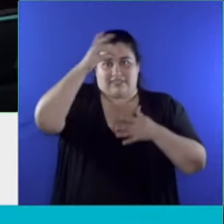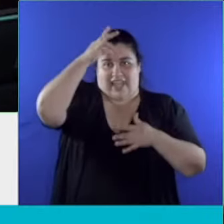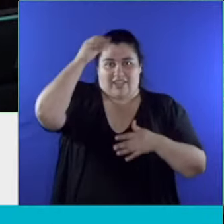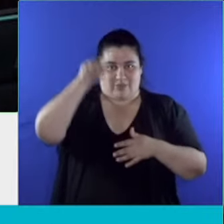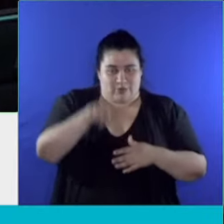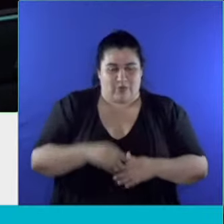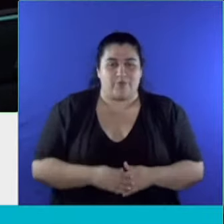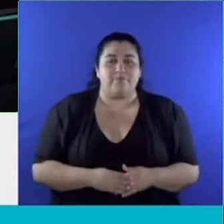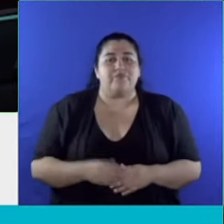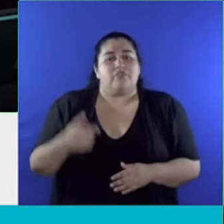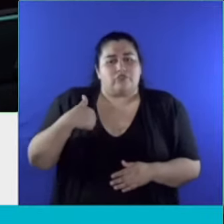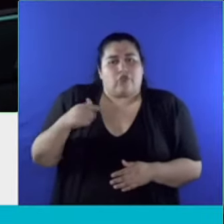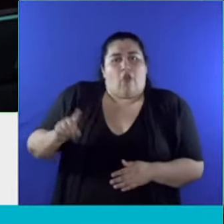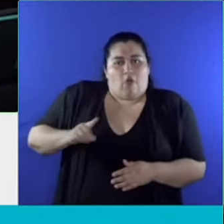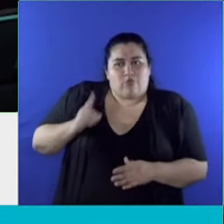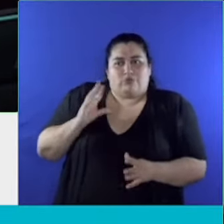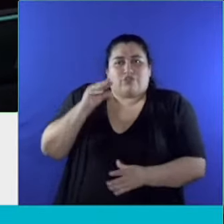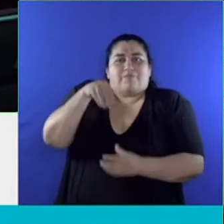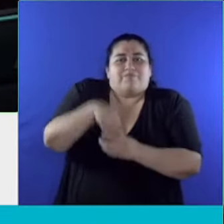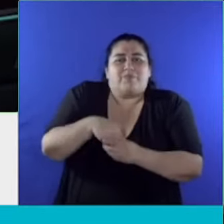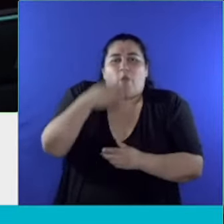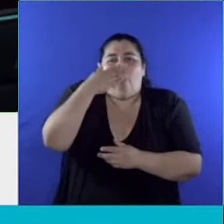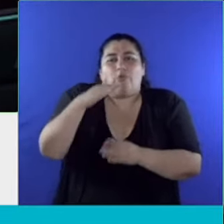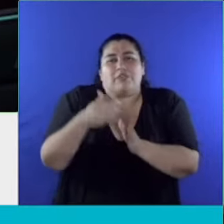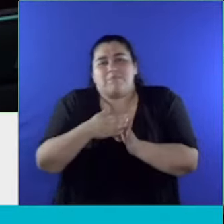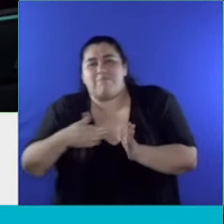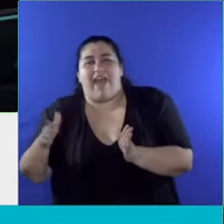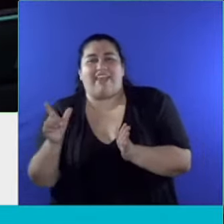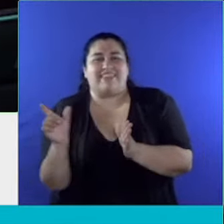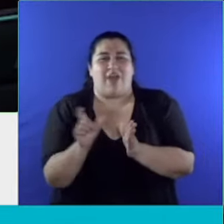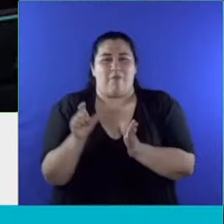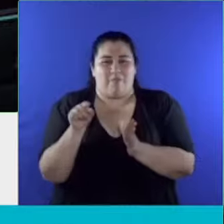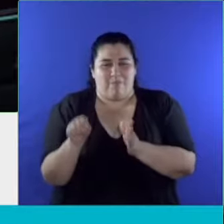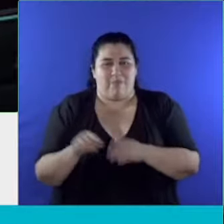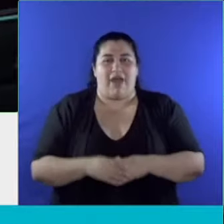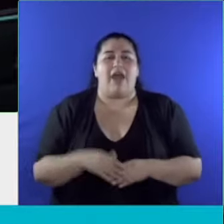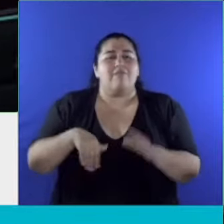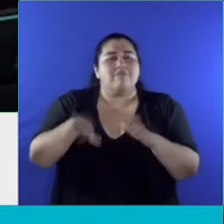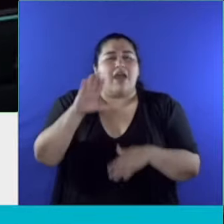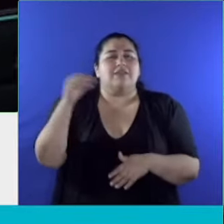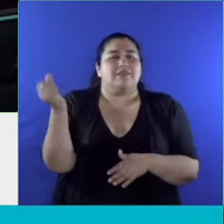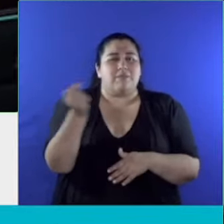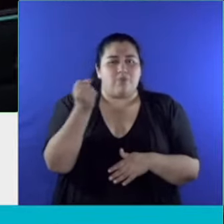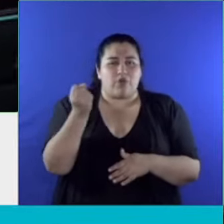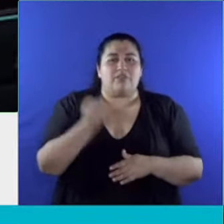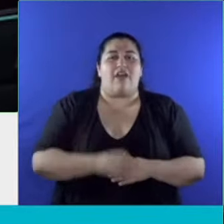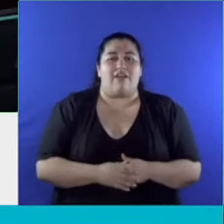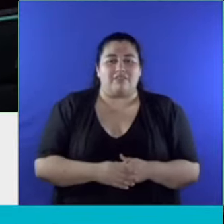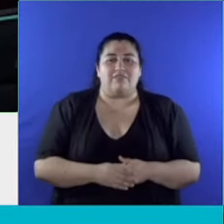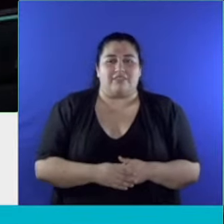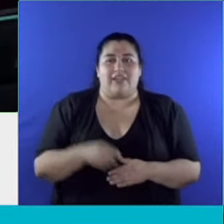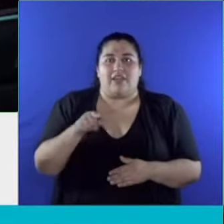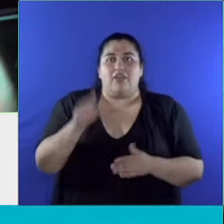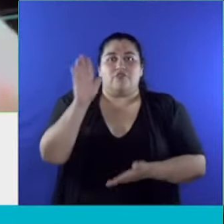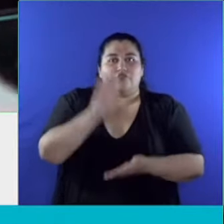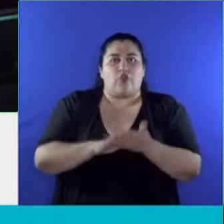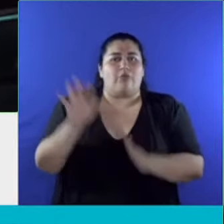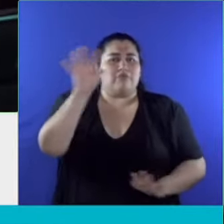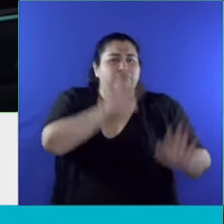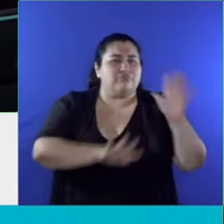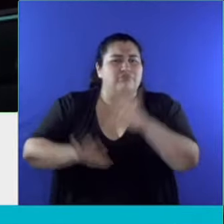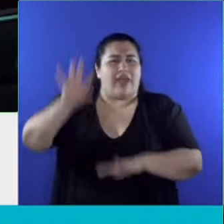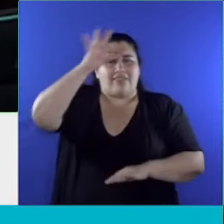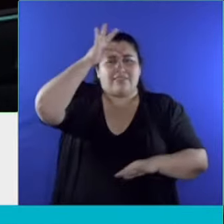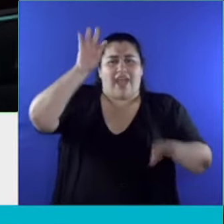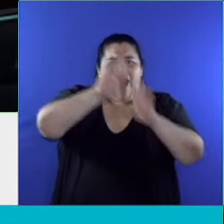de de haber sido parte de la última etapa quizás la más importante en lo que es la reestructuración de este teatro